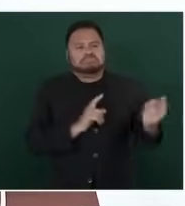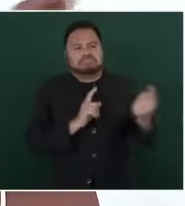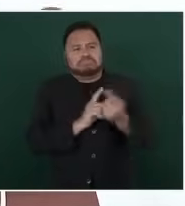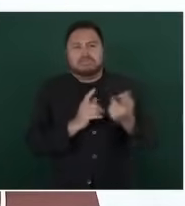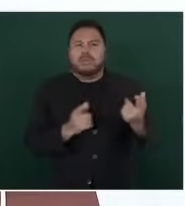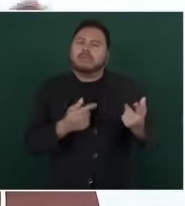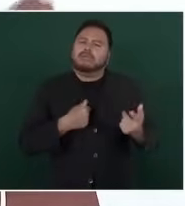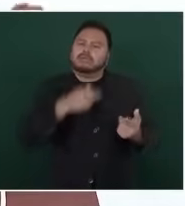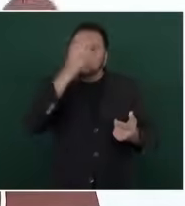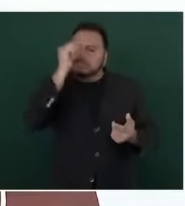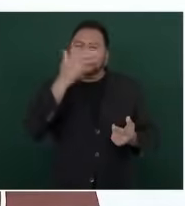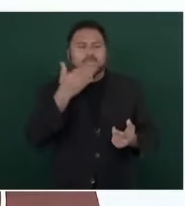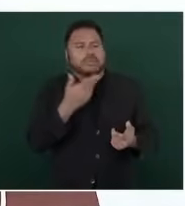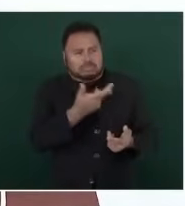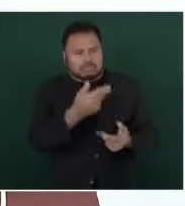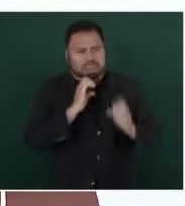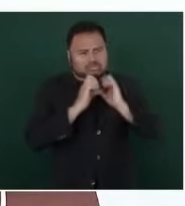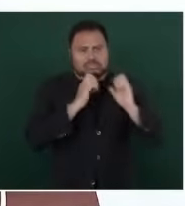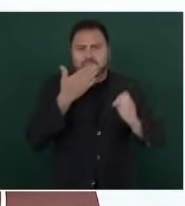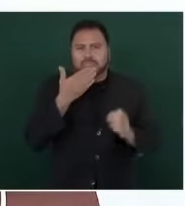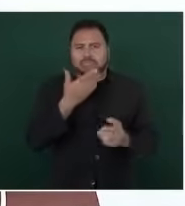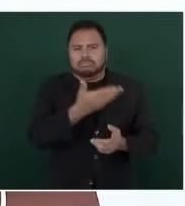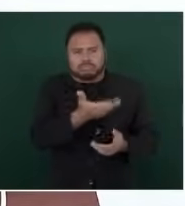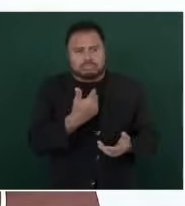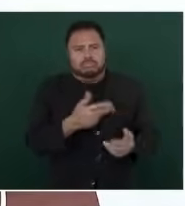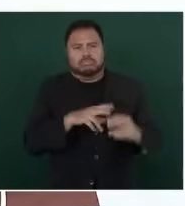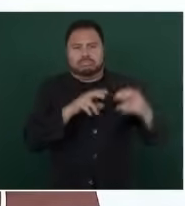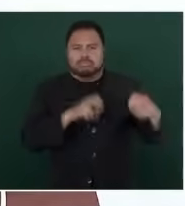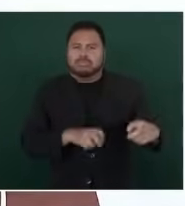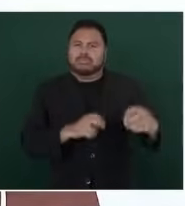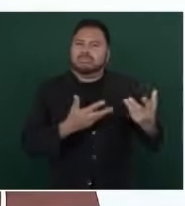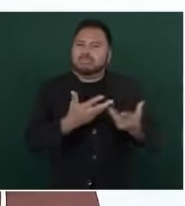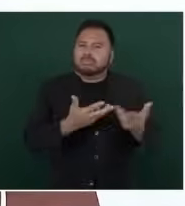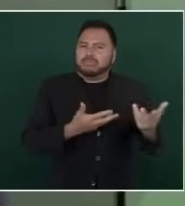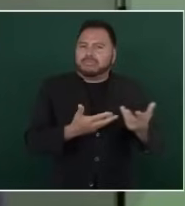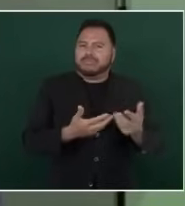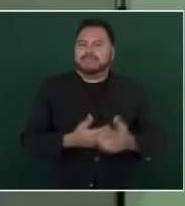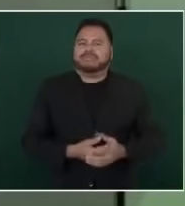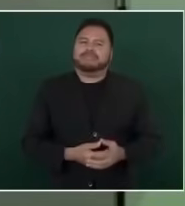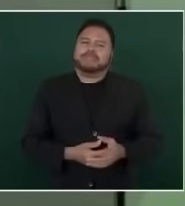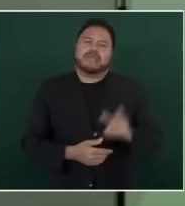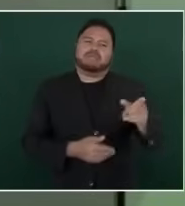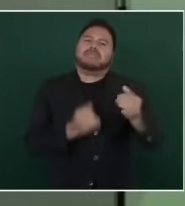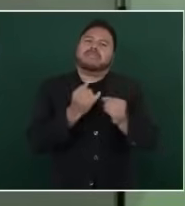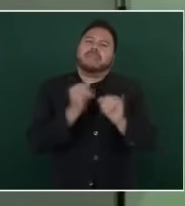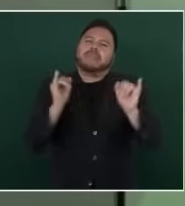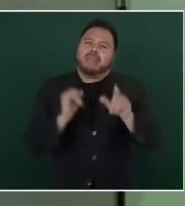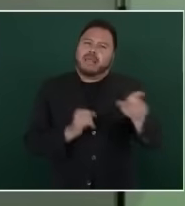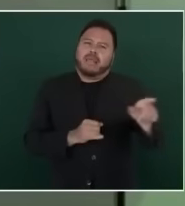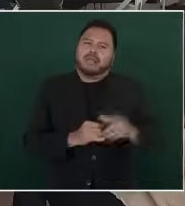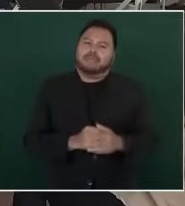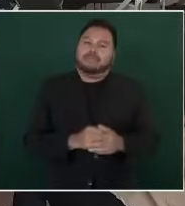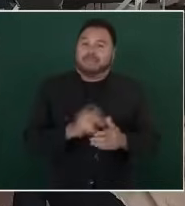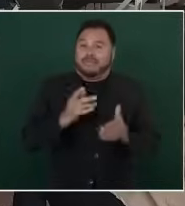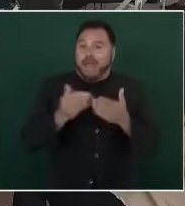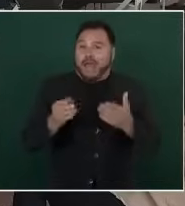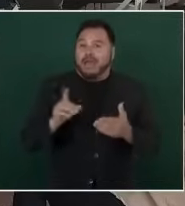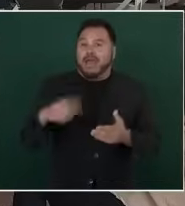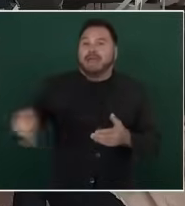Le di la entrevista pues a este medio independiente, y ahora les